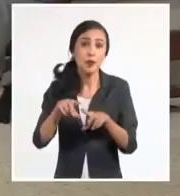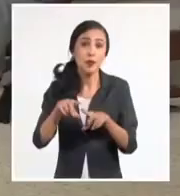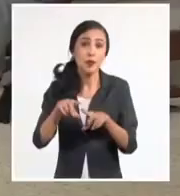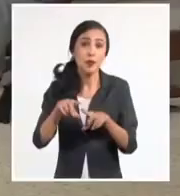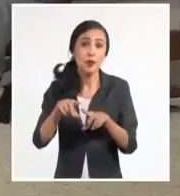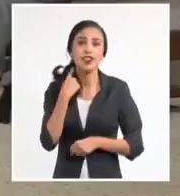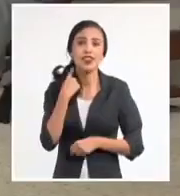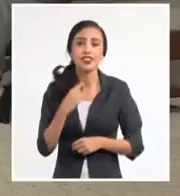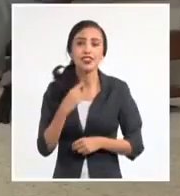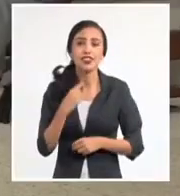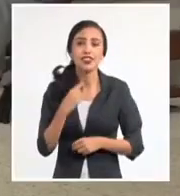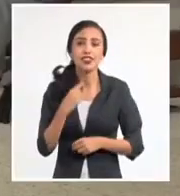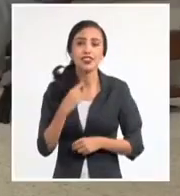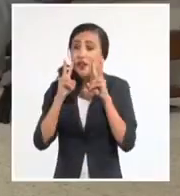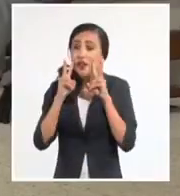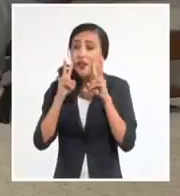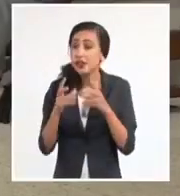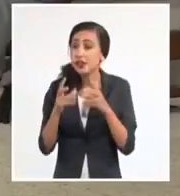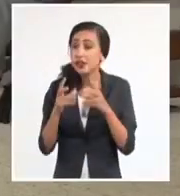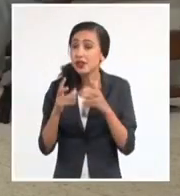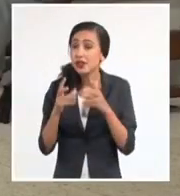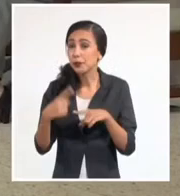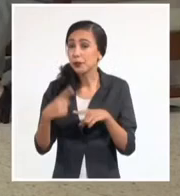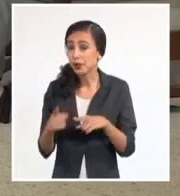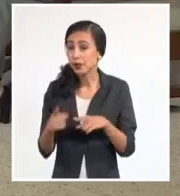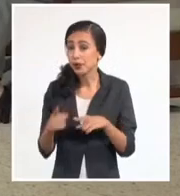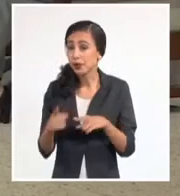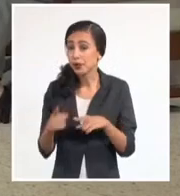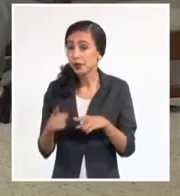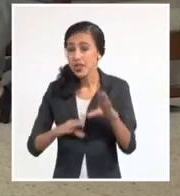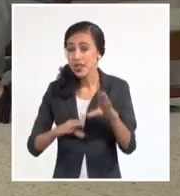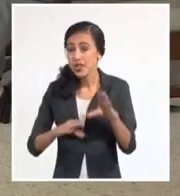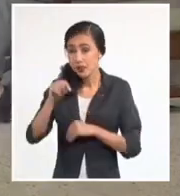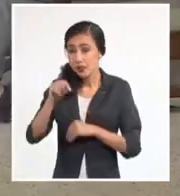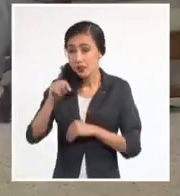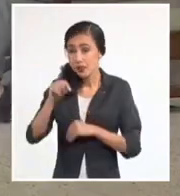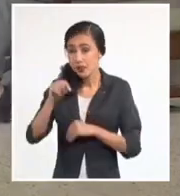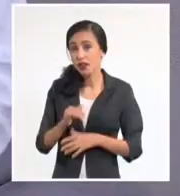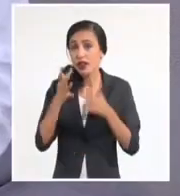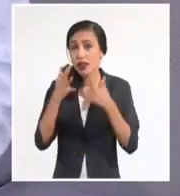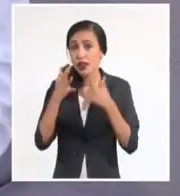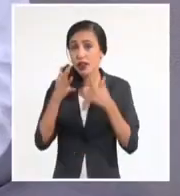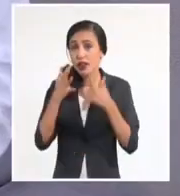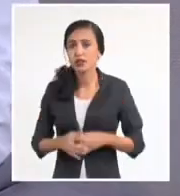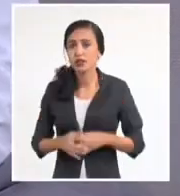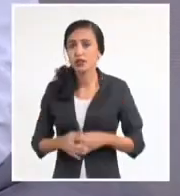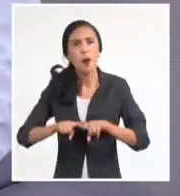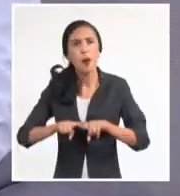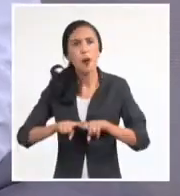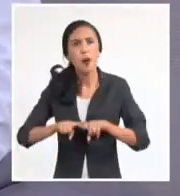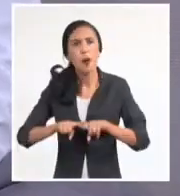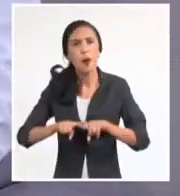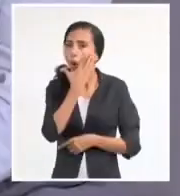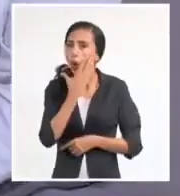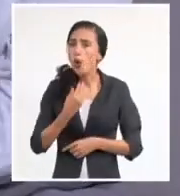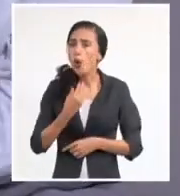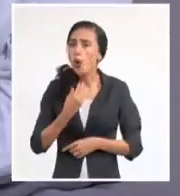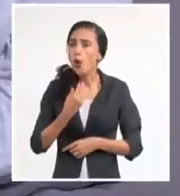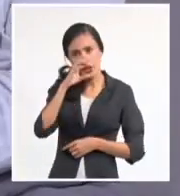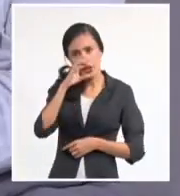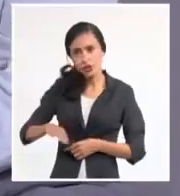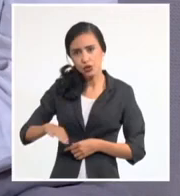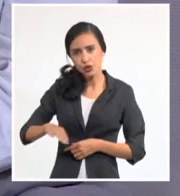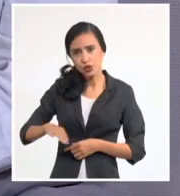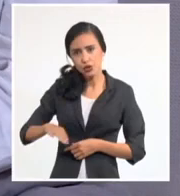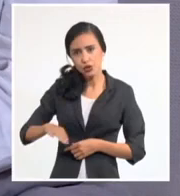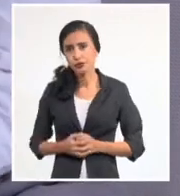visita obligada, pero fíjate, una cosa que comentábamos acá también que es importante, ¿por qué los jóvenes y los niños? El asunto es que en la